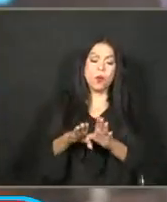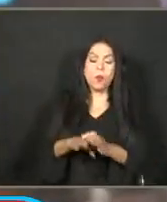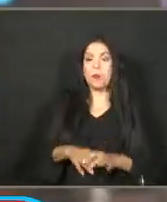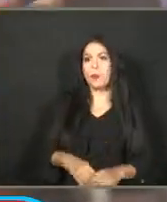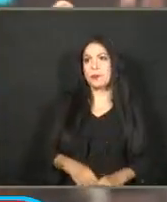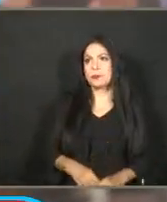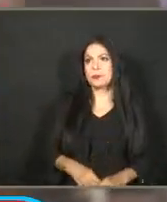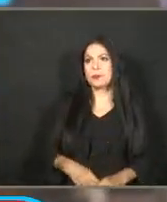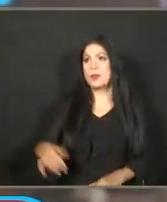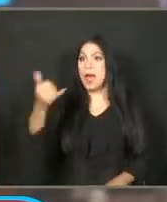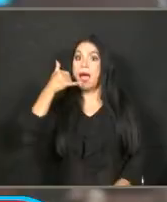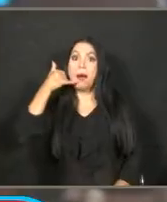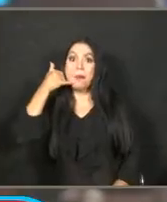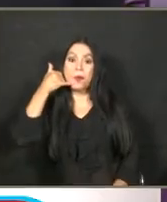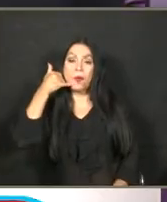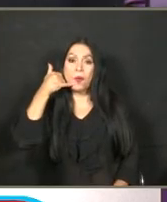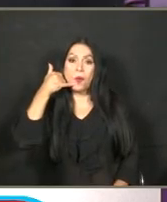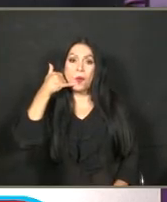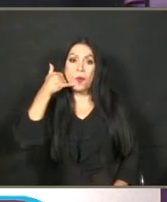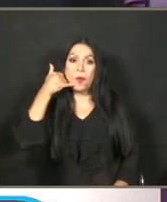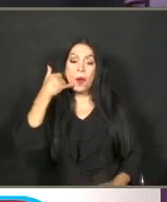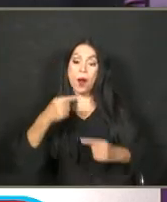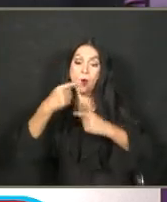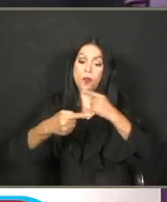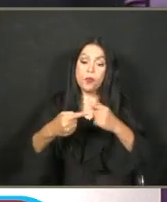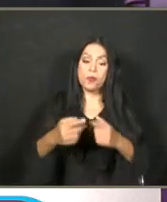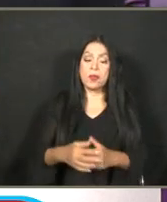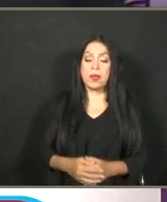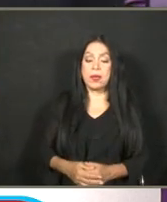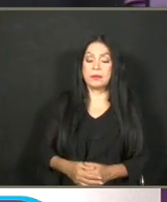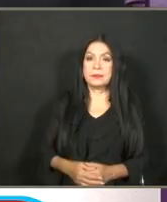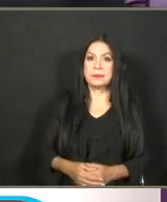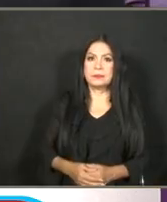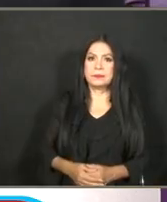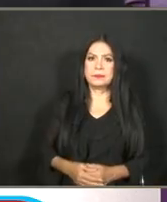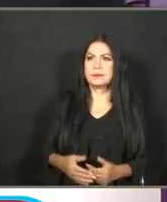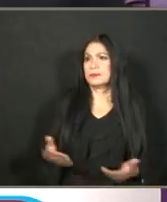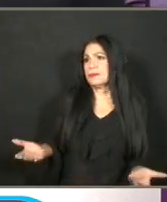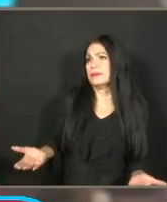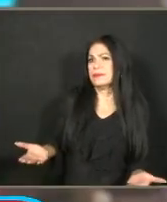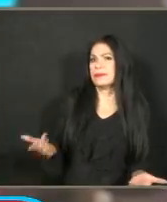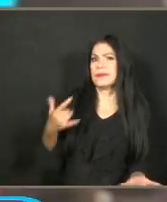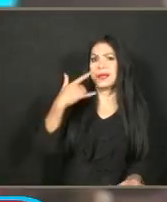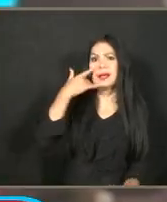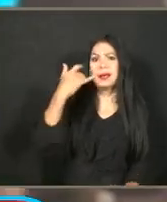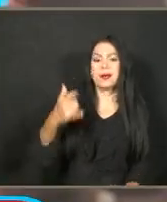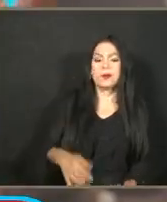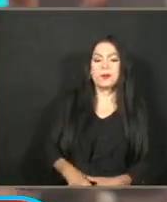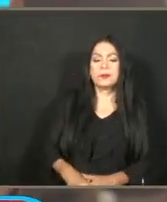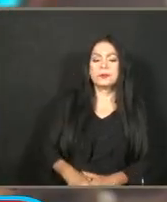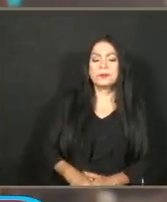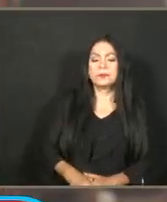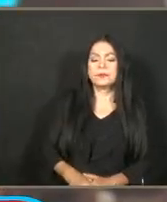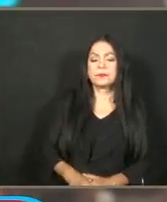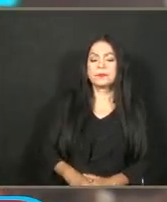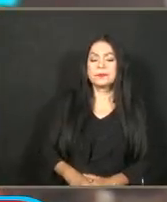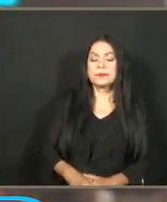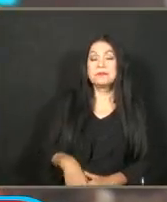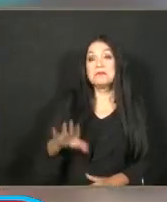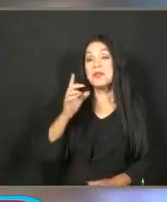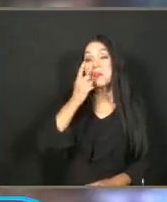una era de la normal cuál es la razón que te dan los médicos pues que se puso medio